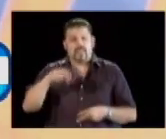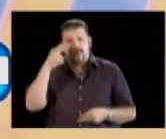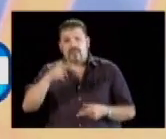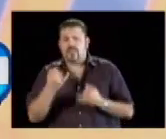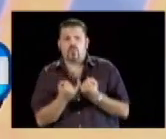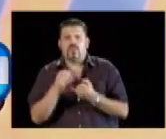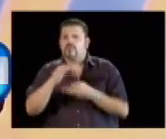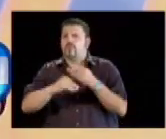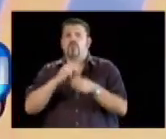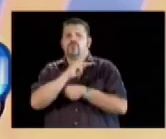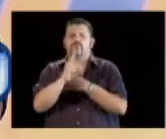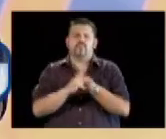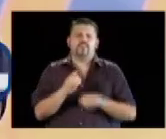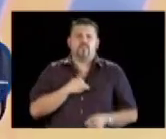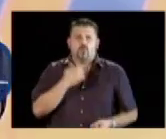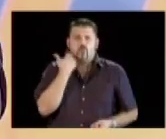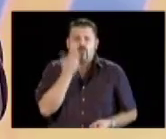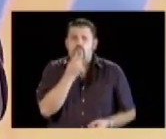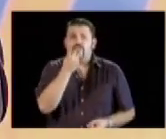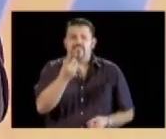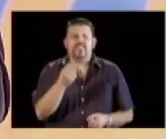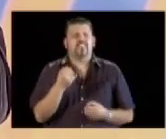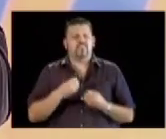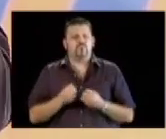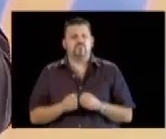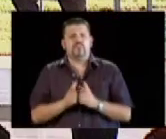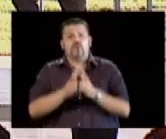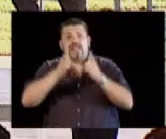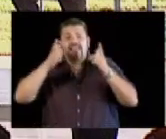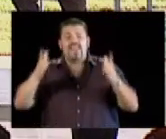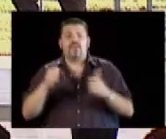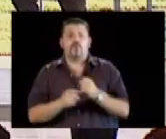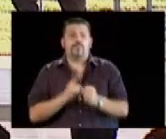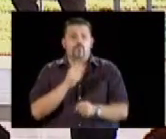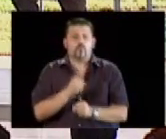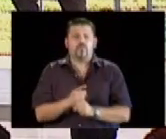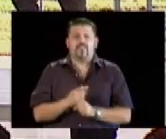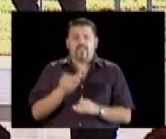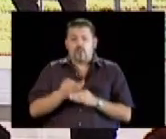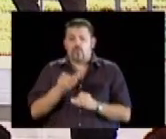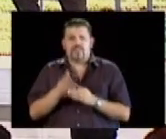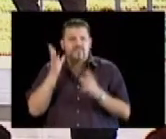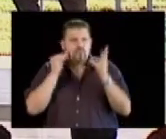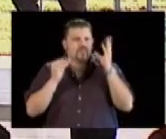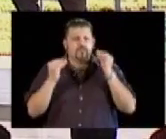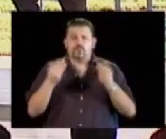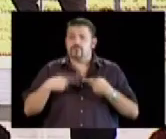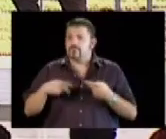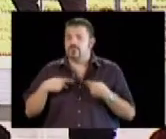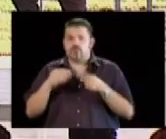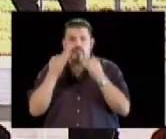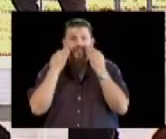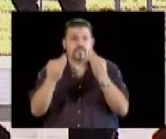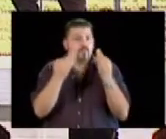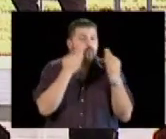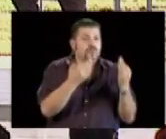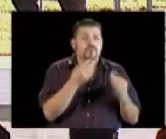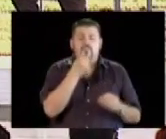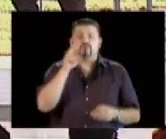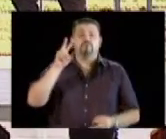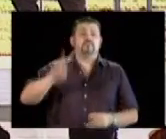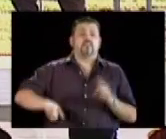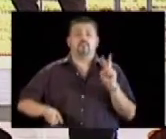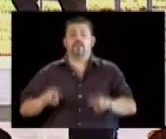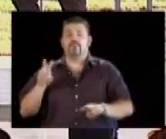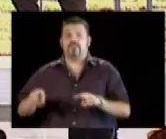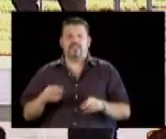países y decirles que esta es una gran oportunidad. Acaban de escuchar algunos testimonios de gente en Las Vegas y estoy seguro que en los lugares donde están